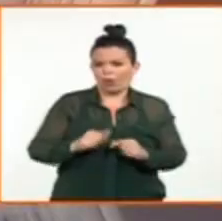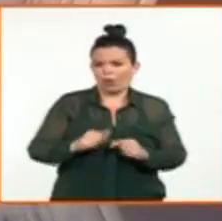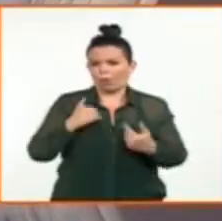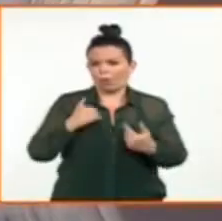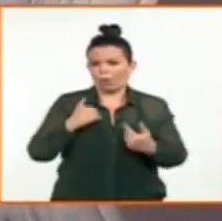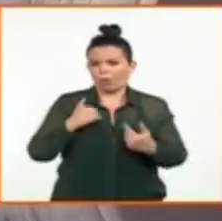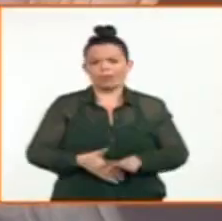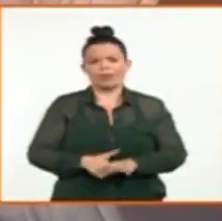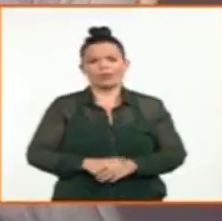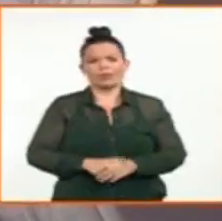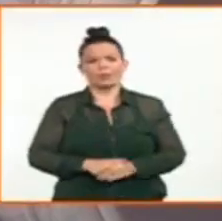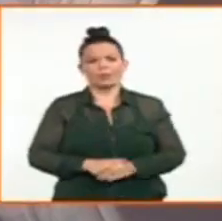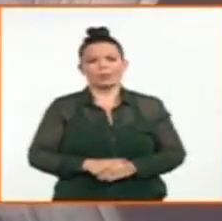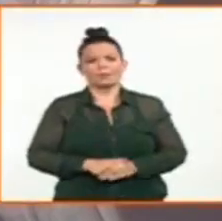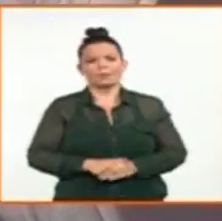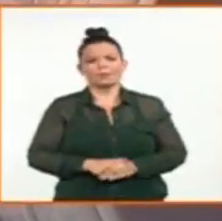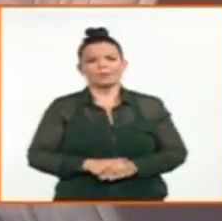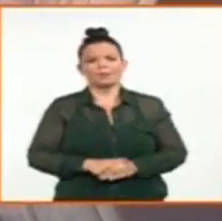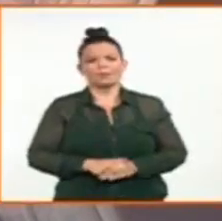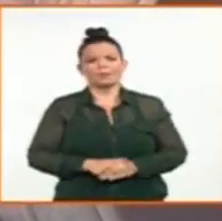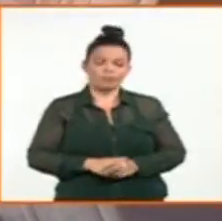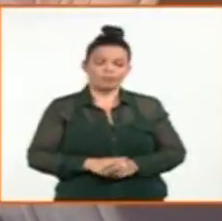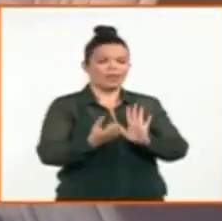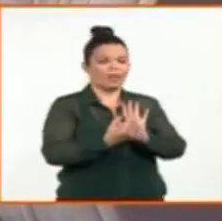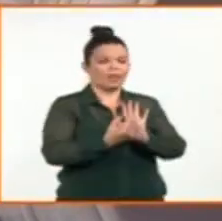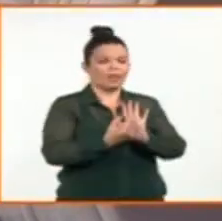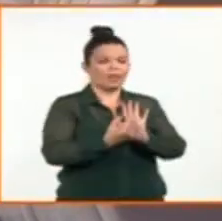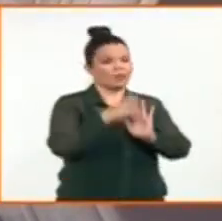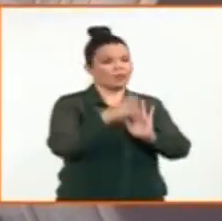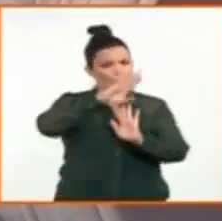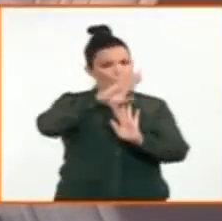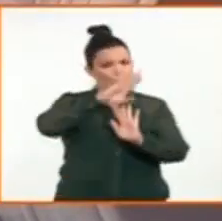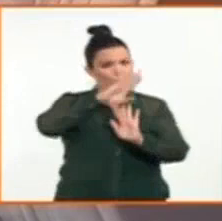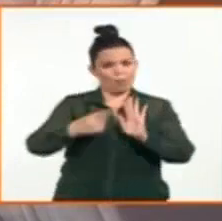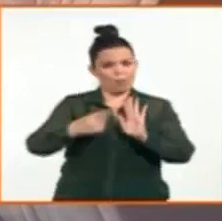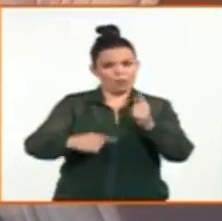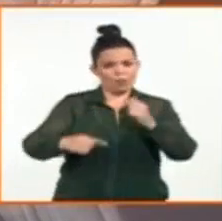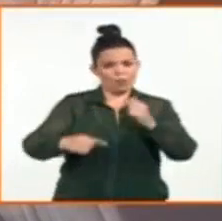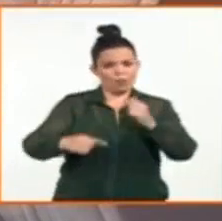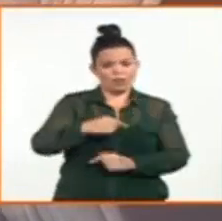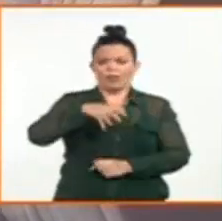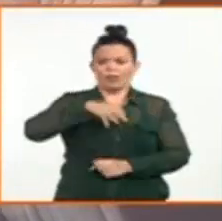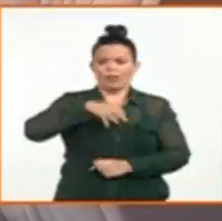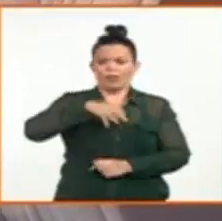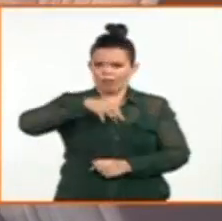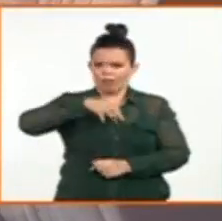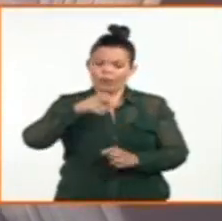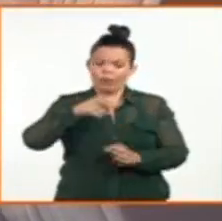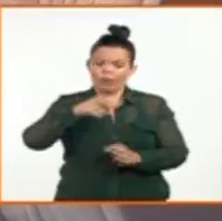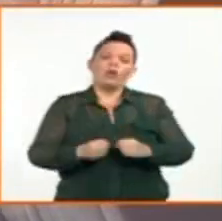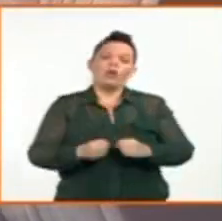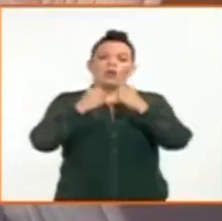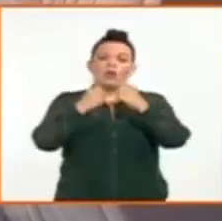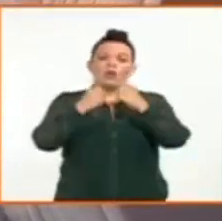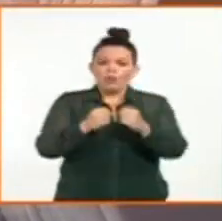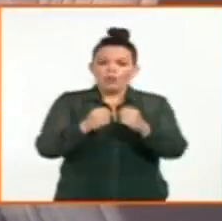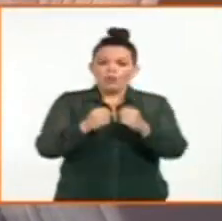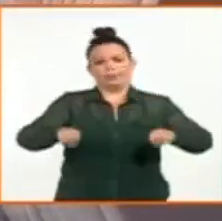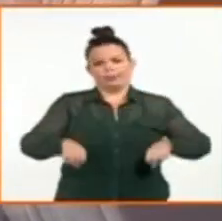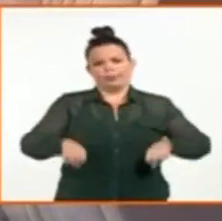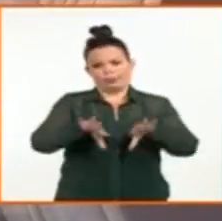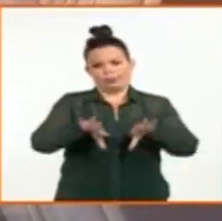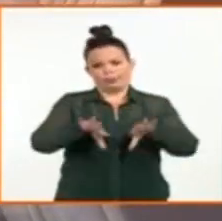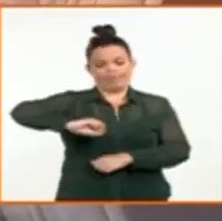El aseguramiento de los programas priorizados, sin duda, en ese complejo escenario que inicialmente hablábamos de recrudecimiento de bloqueo,